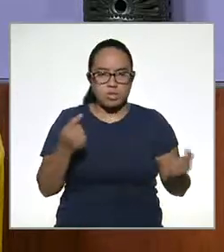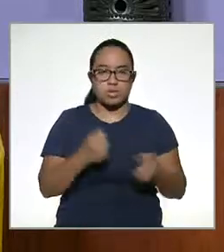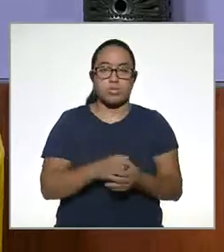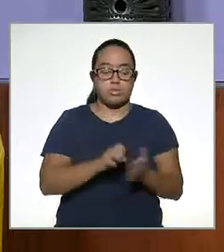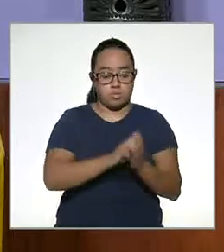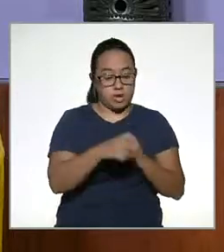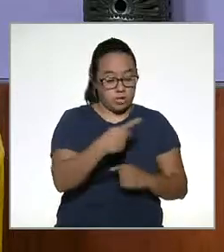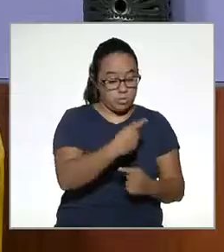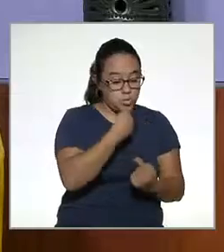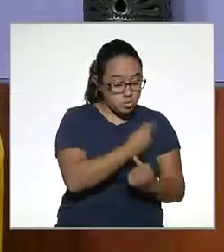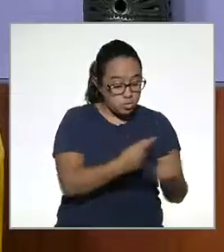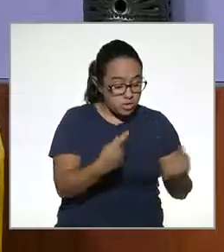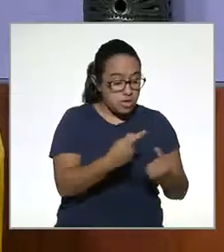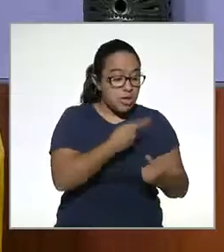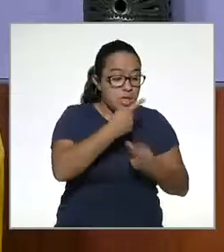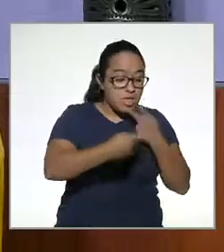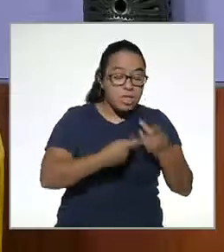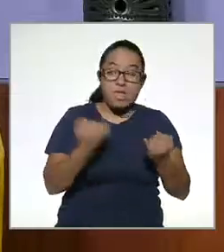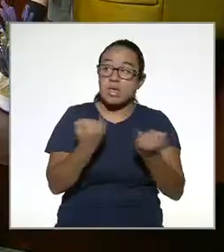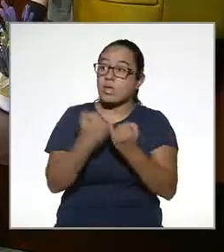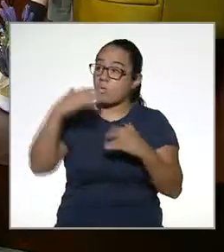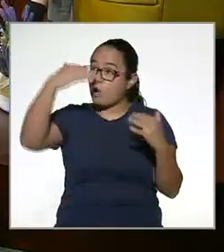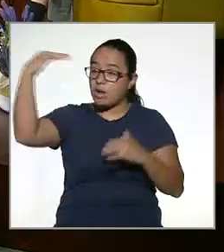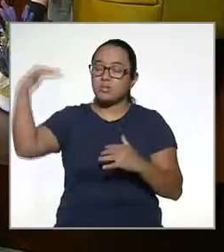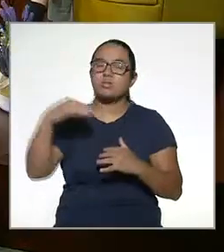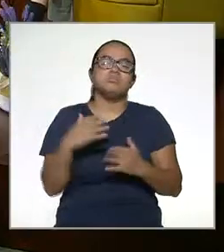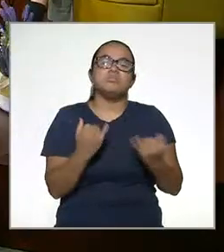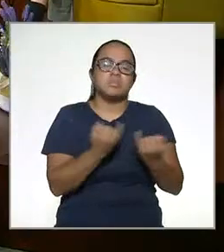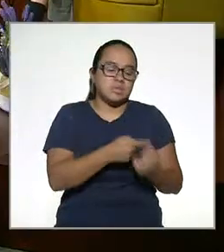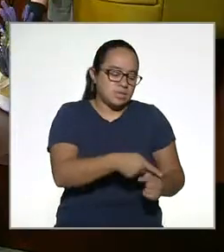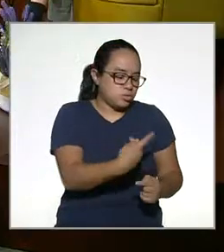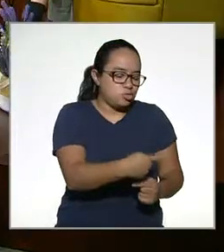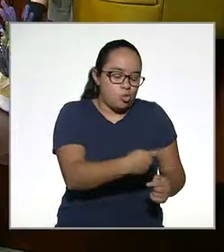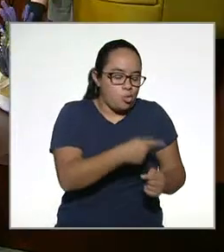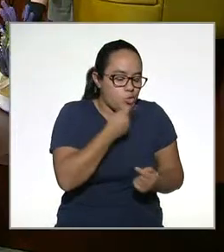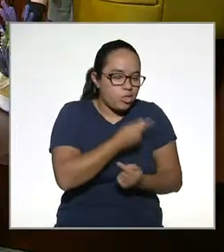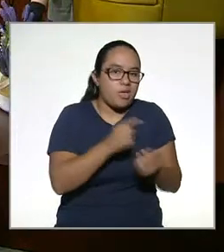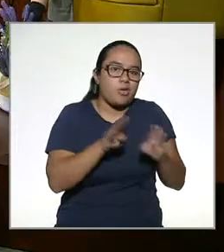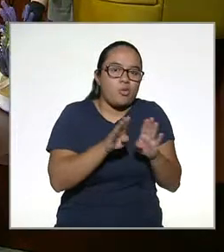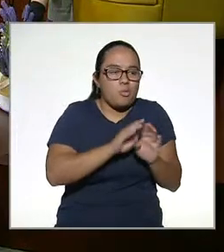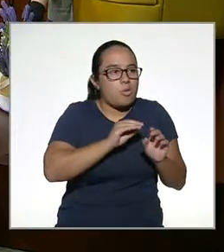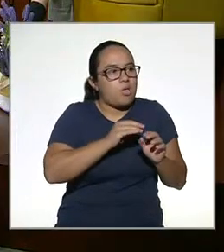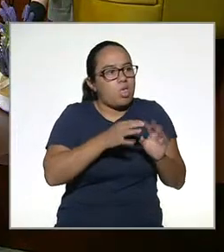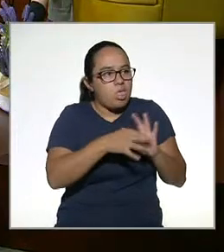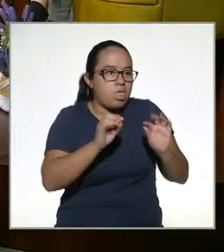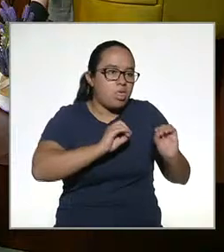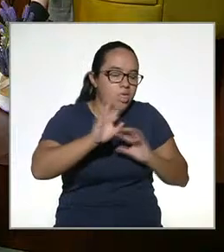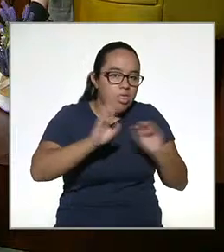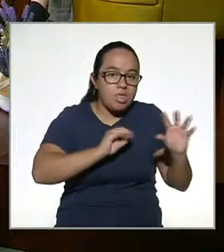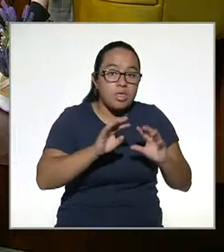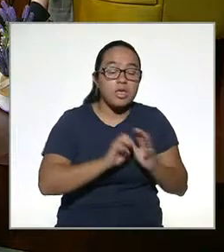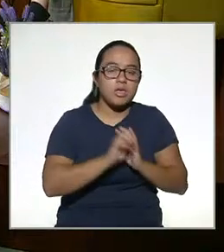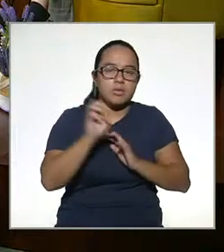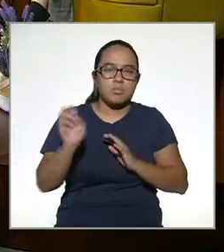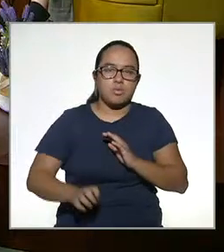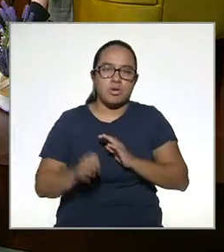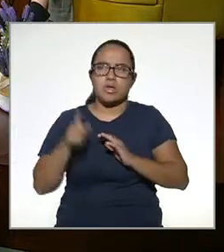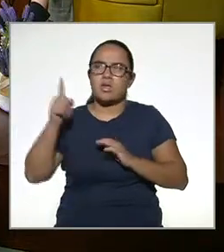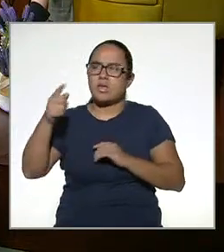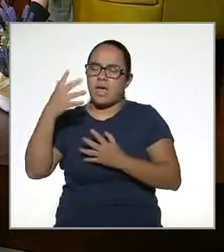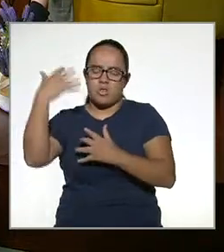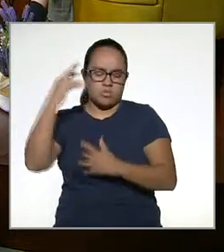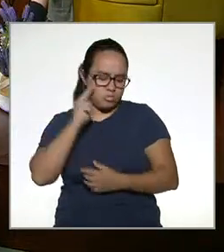lenguaje del adulto, no es el idioma del adulto, es el idioma de los niños, y para lo que no un adulto puede ser entendido como un acto de extroversión o